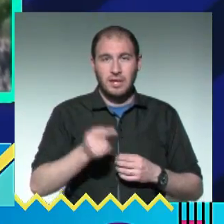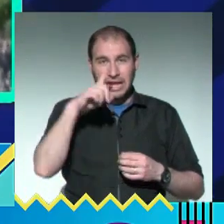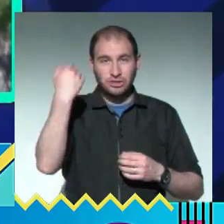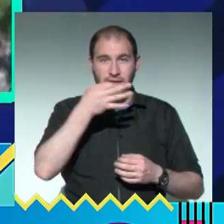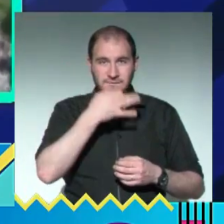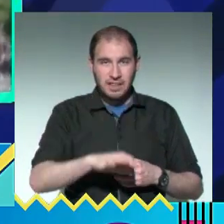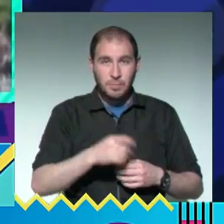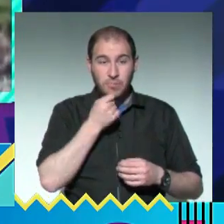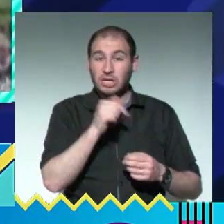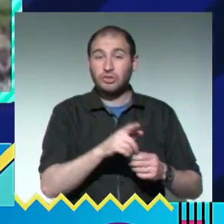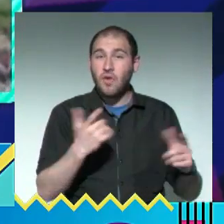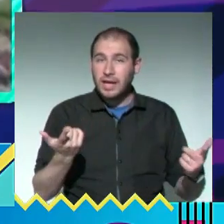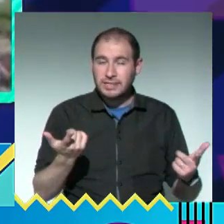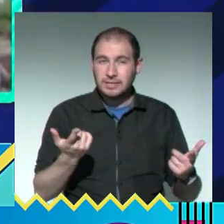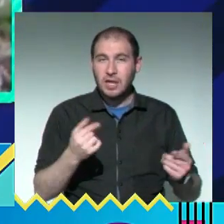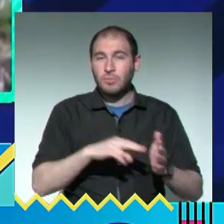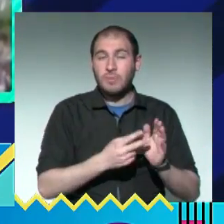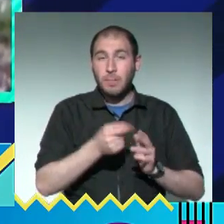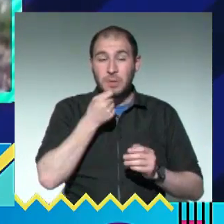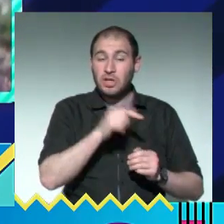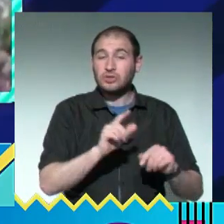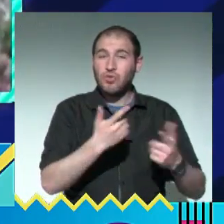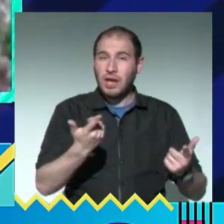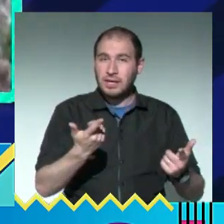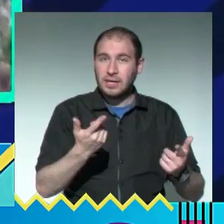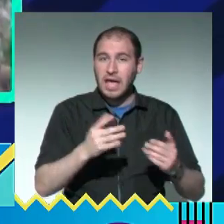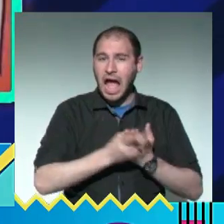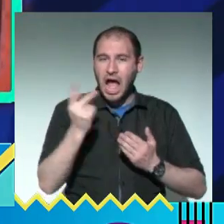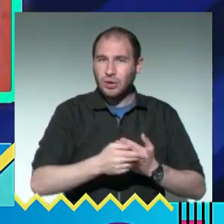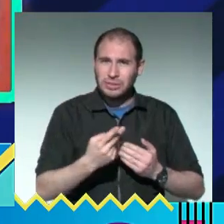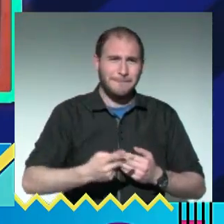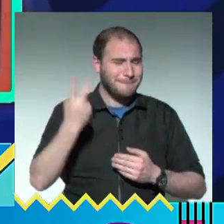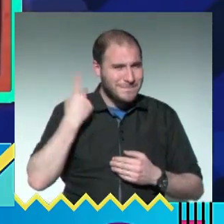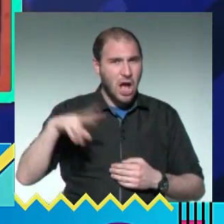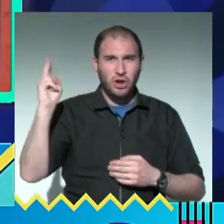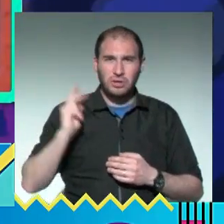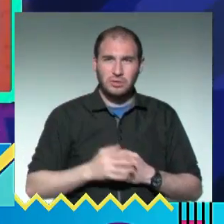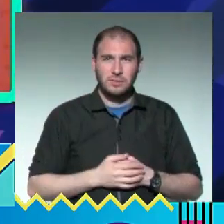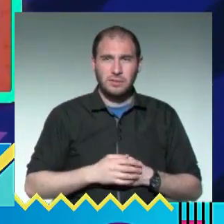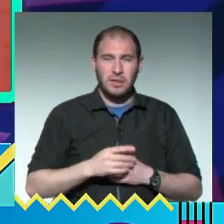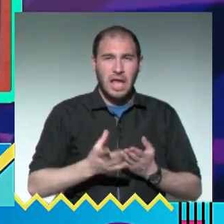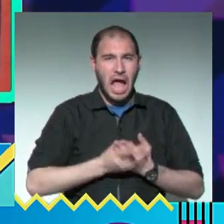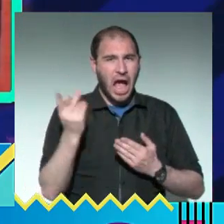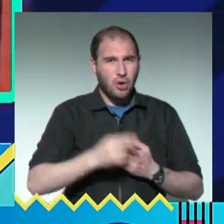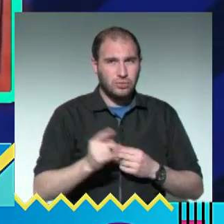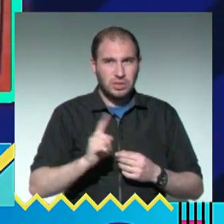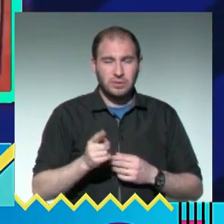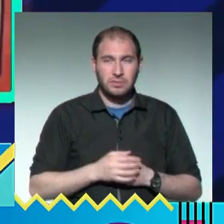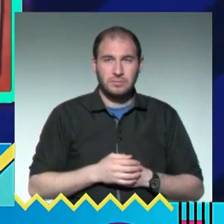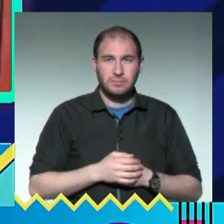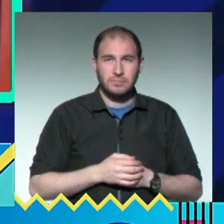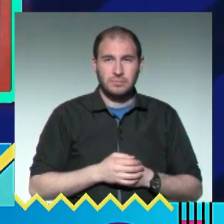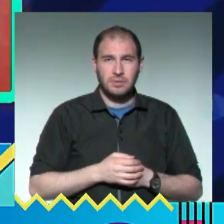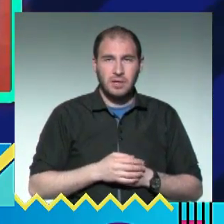exportación, y si eso no llega a pasar, el problema es que si eso no llega a pasar, el ajuste va a ser más fuerte y no van a ir a ajustar